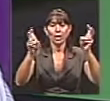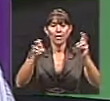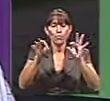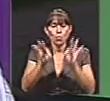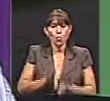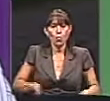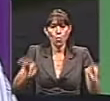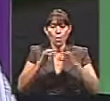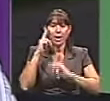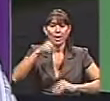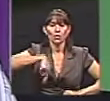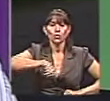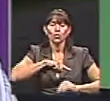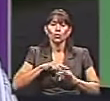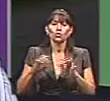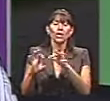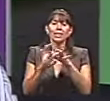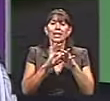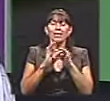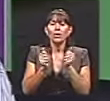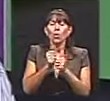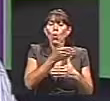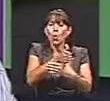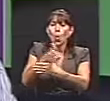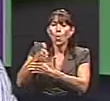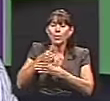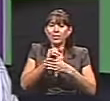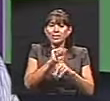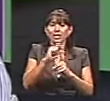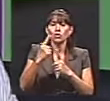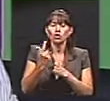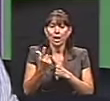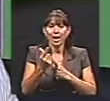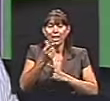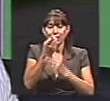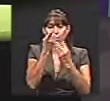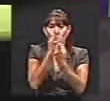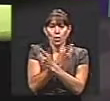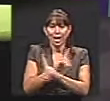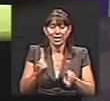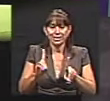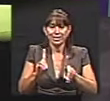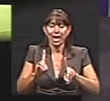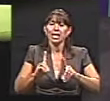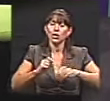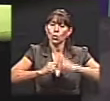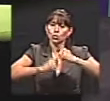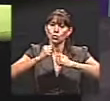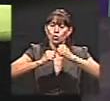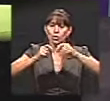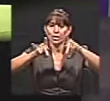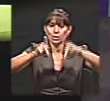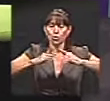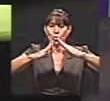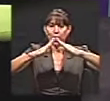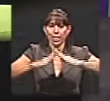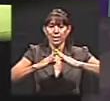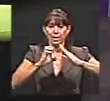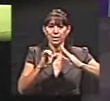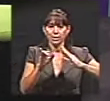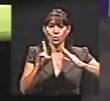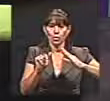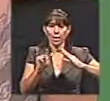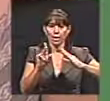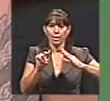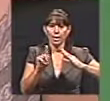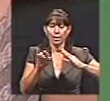porque tiene que ver con la convivencia social en democracia y la construcción de ciudadanía. Tiene que ver específicamente con